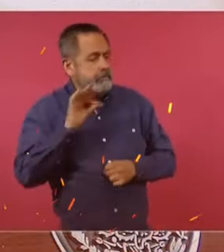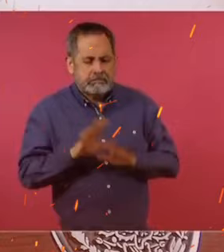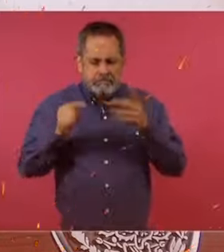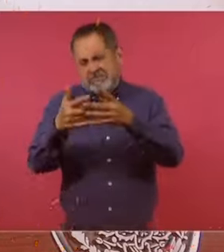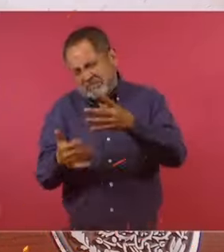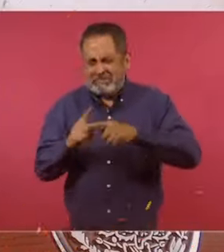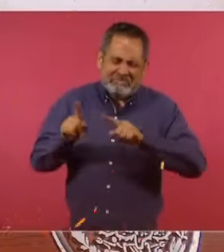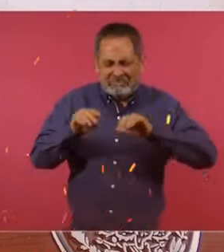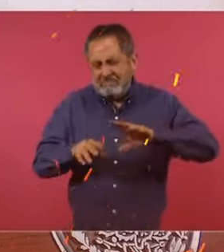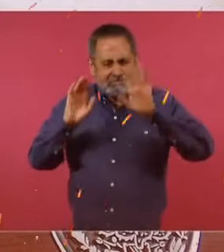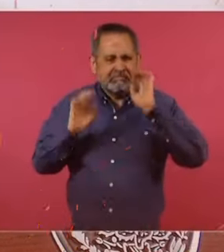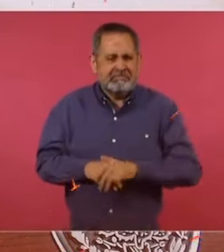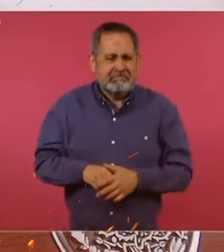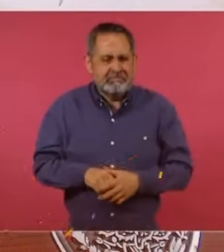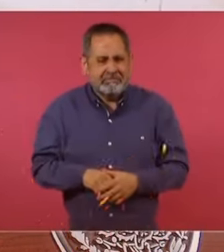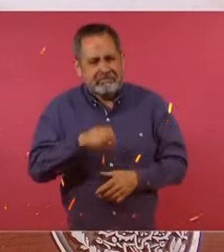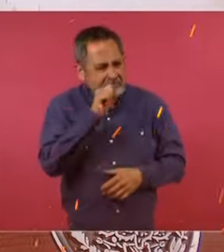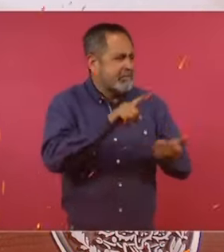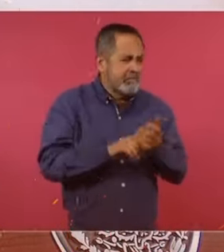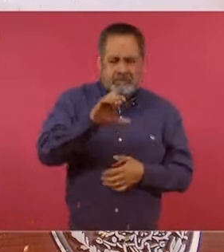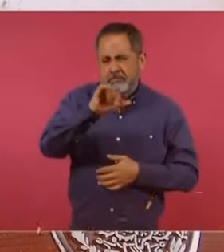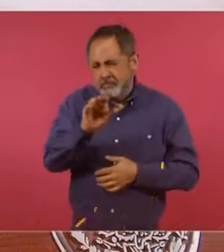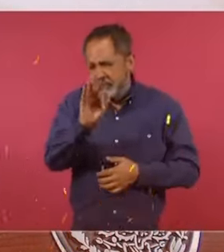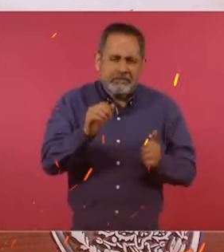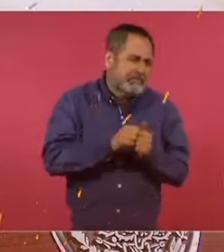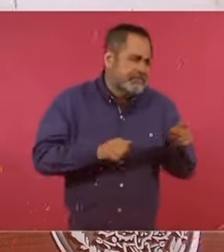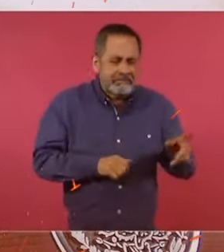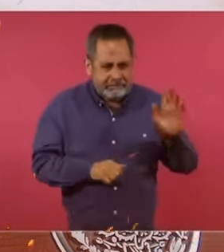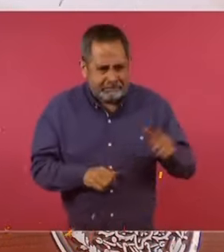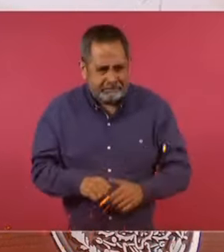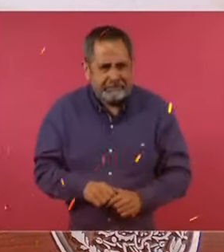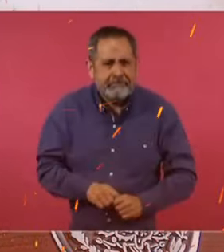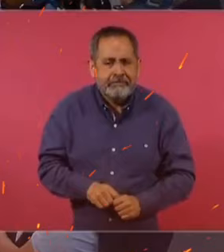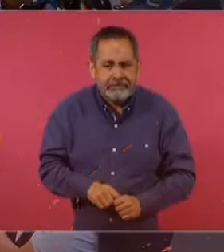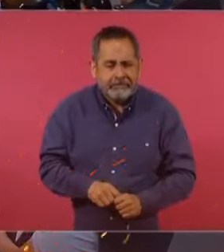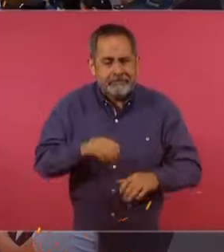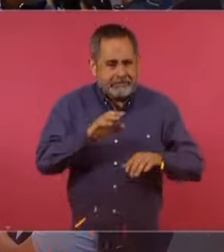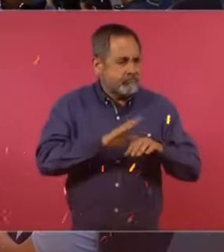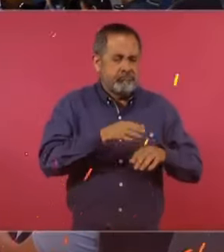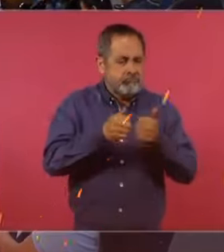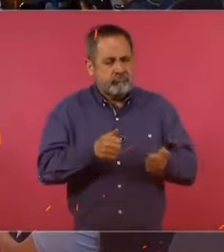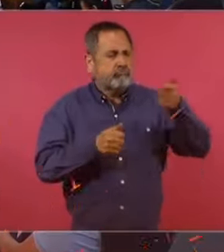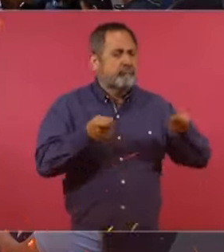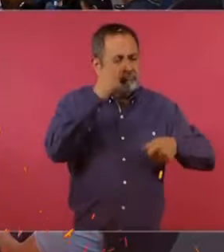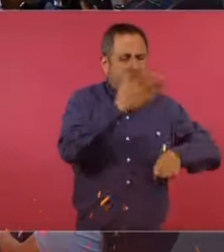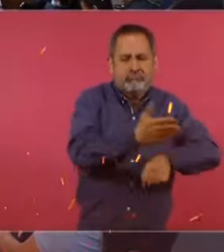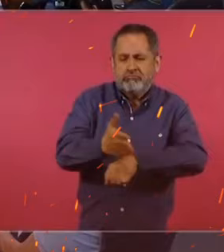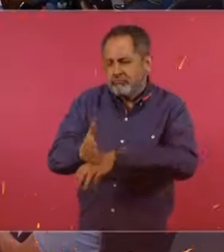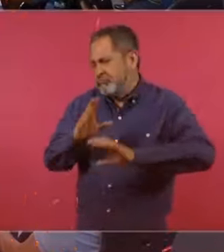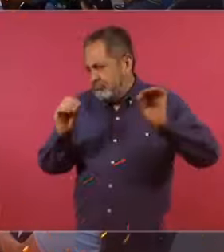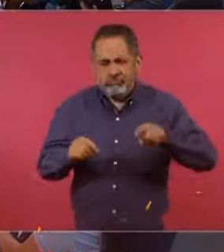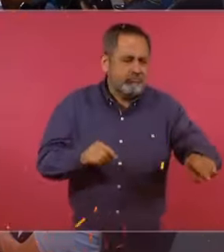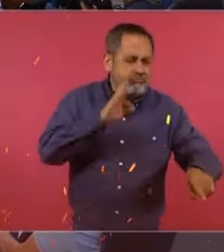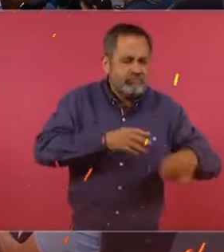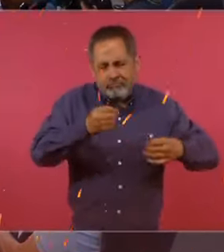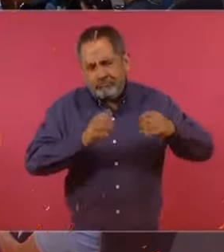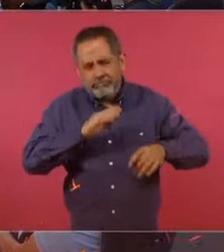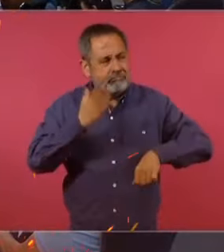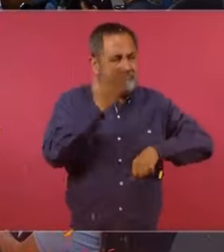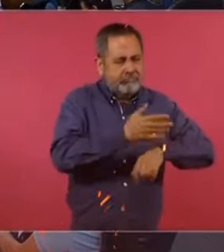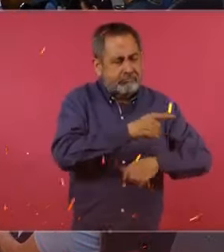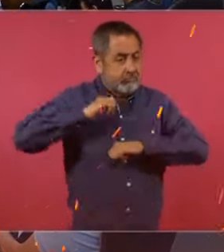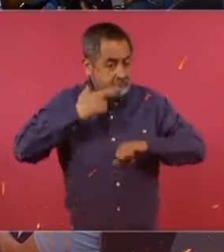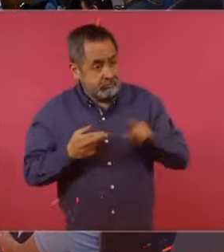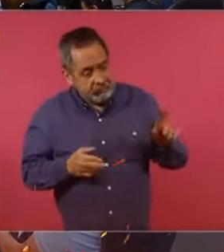Todo lo demás, si va a ser el mismo Consejo de la Judicatura con más autoridad para sancionar a malos jueces, magistrados o